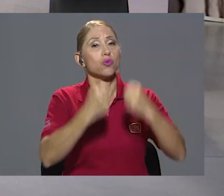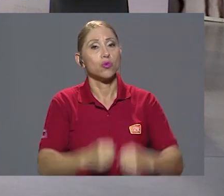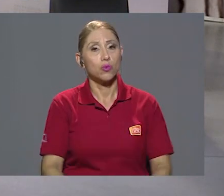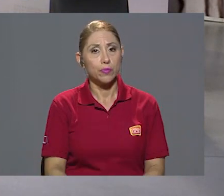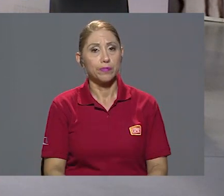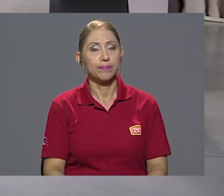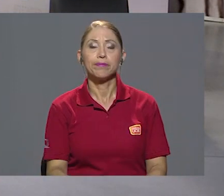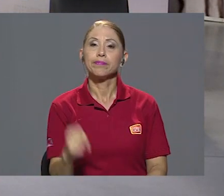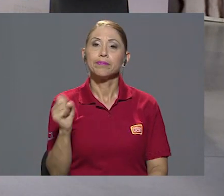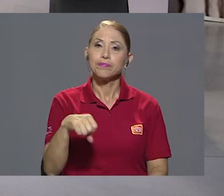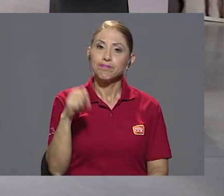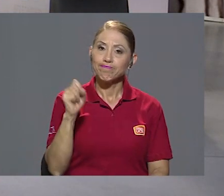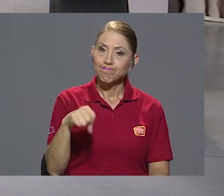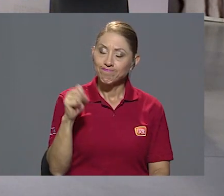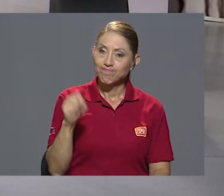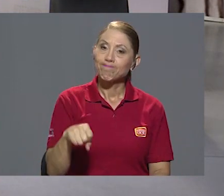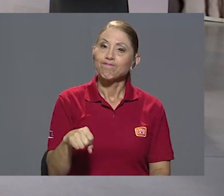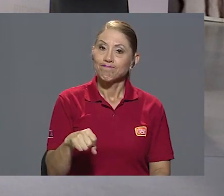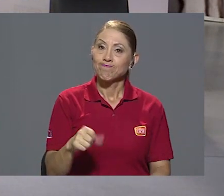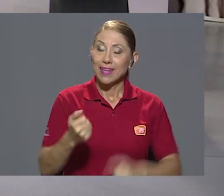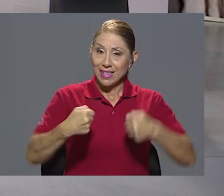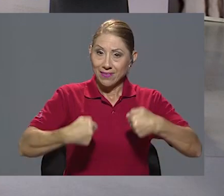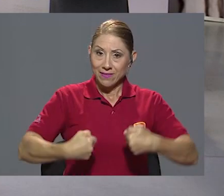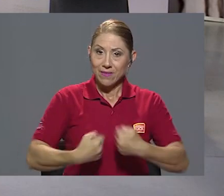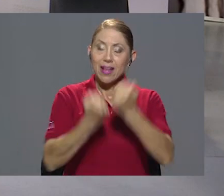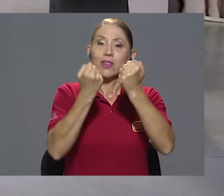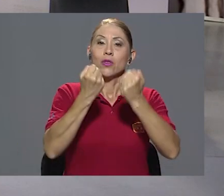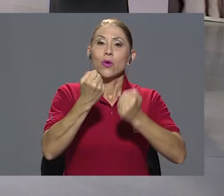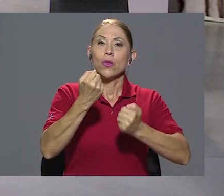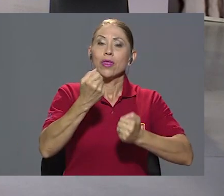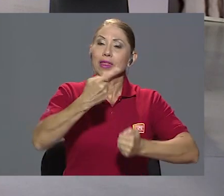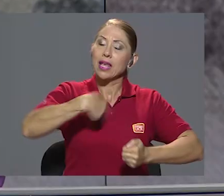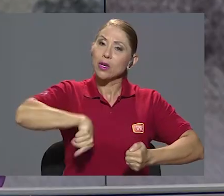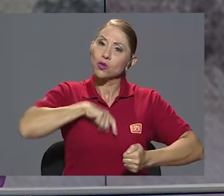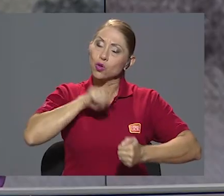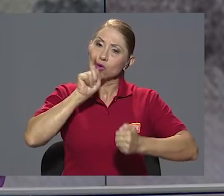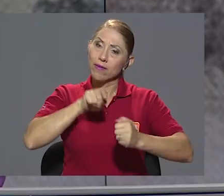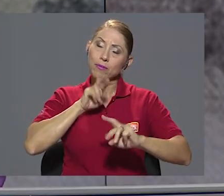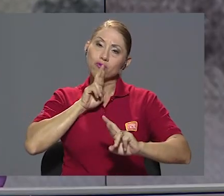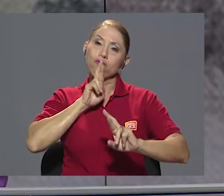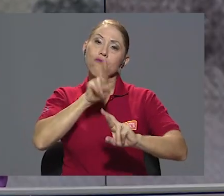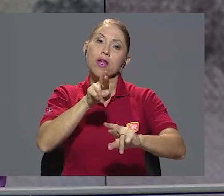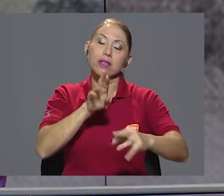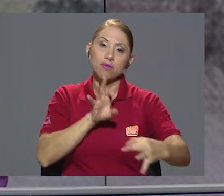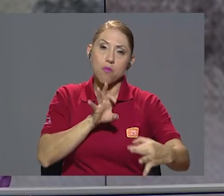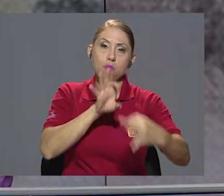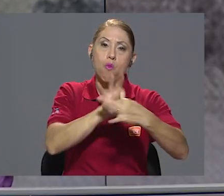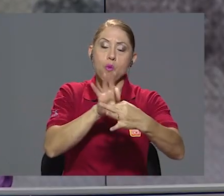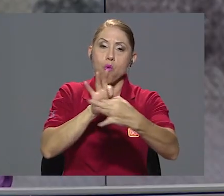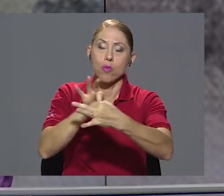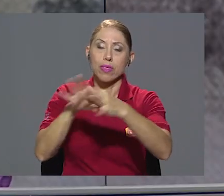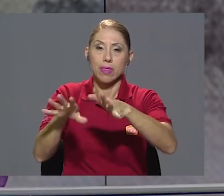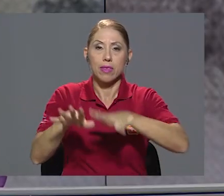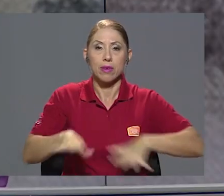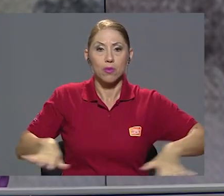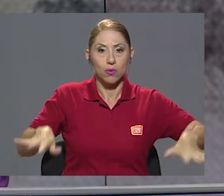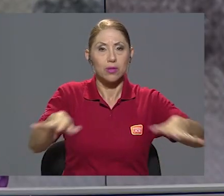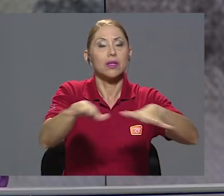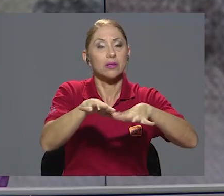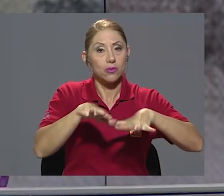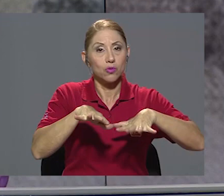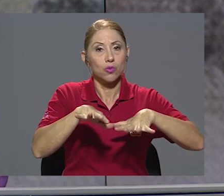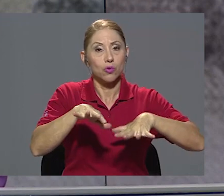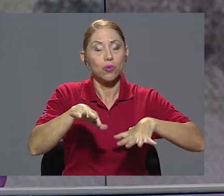Claro, y es en ese sentido que el reto de ser pertinentes al contexto o a los diferentes contextos